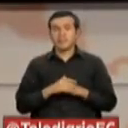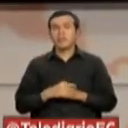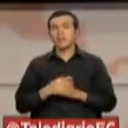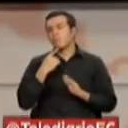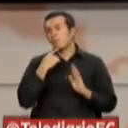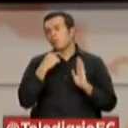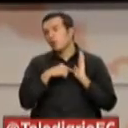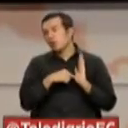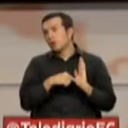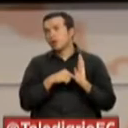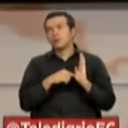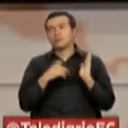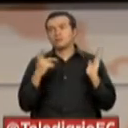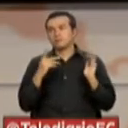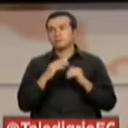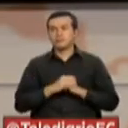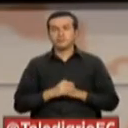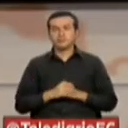por ejemplo, podría de